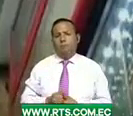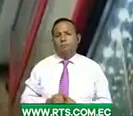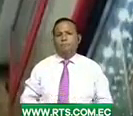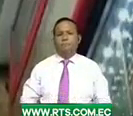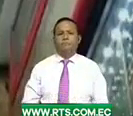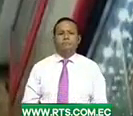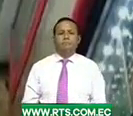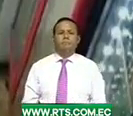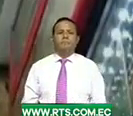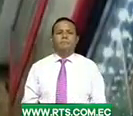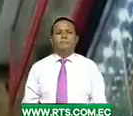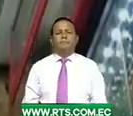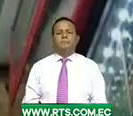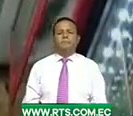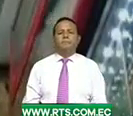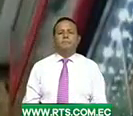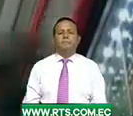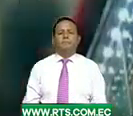Informó Priscila